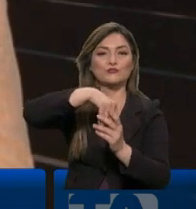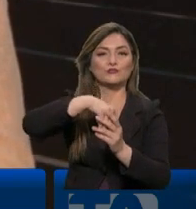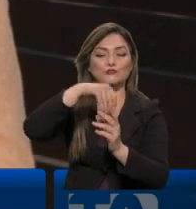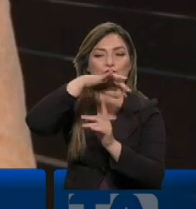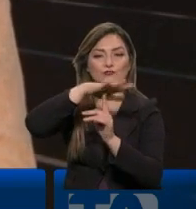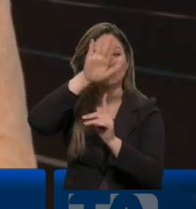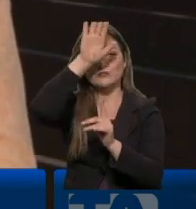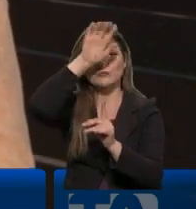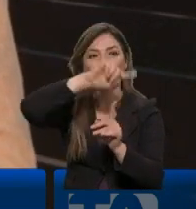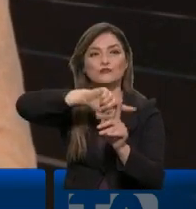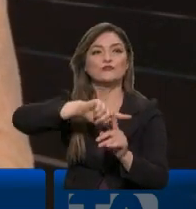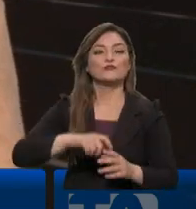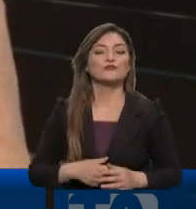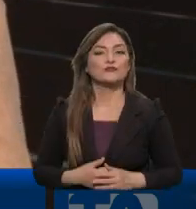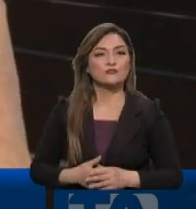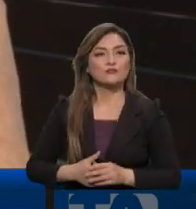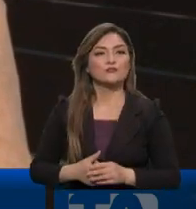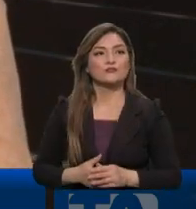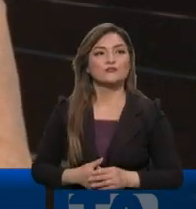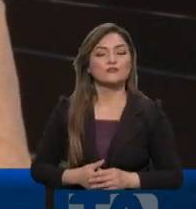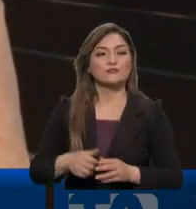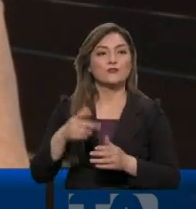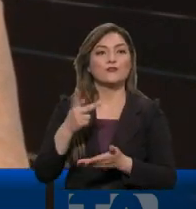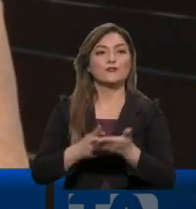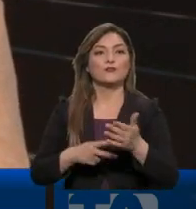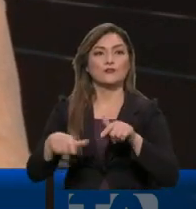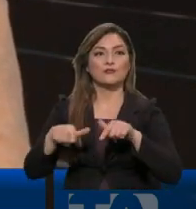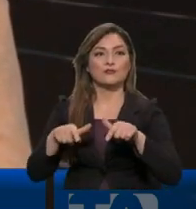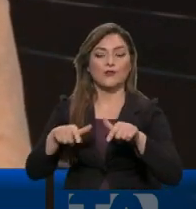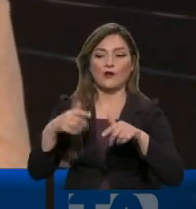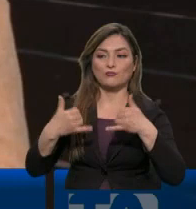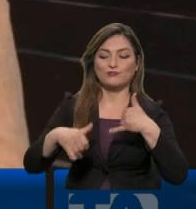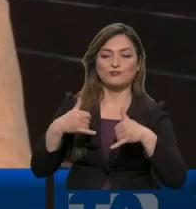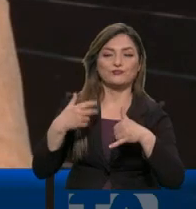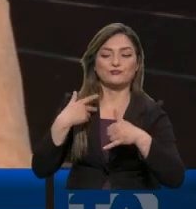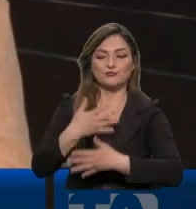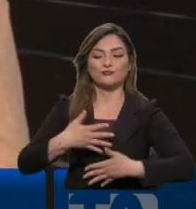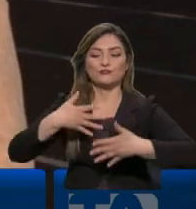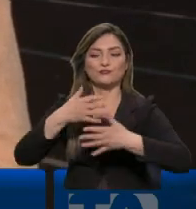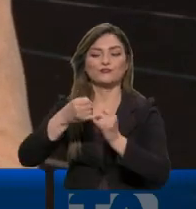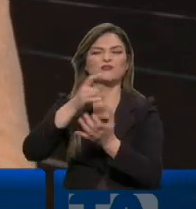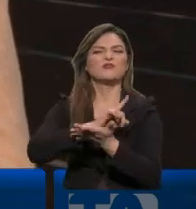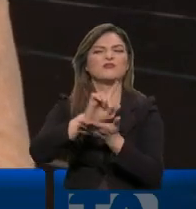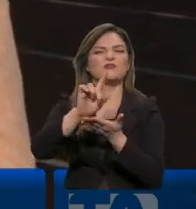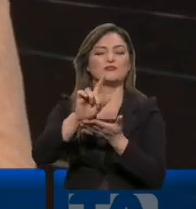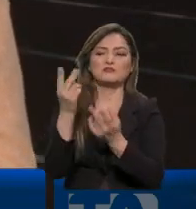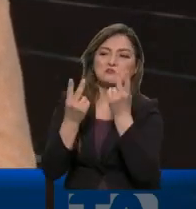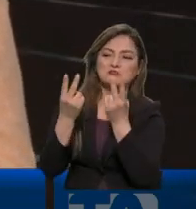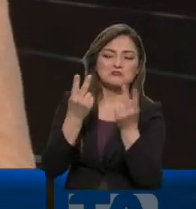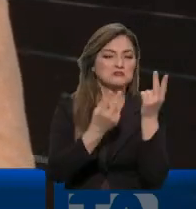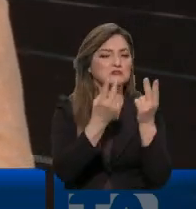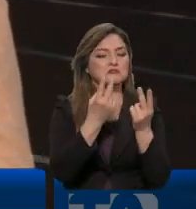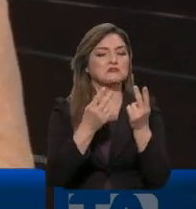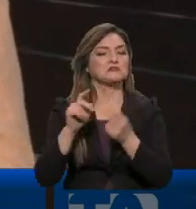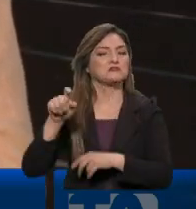Carolina. También les estaremos preguntando qué pasa con los otros espacios recreacionales que hemos visitado la última semana y que también